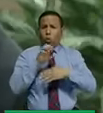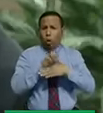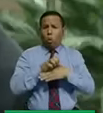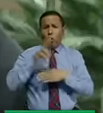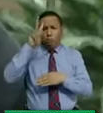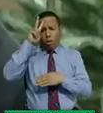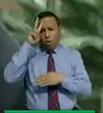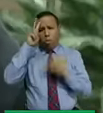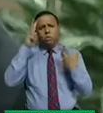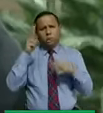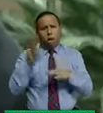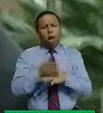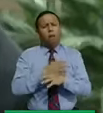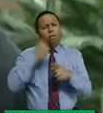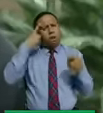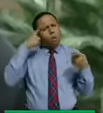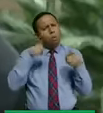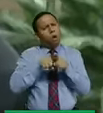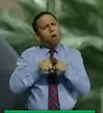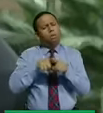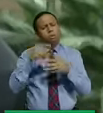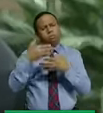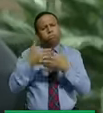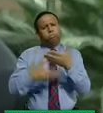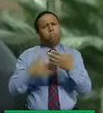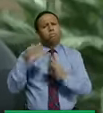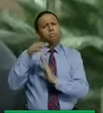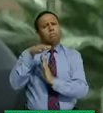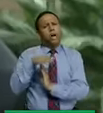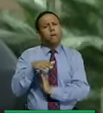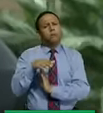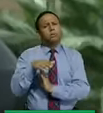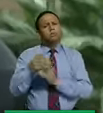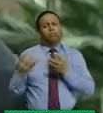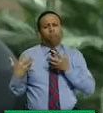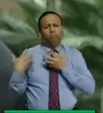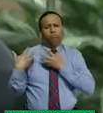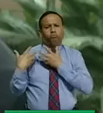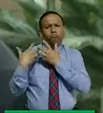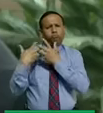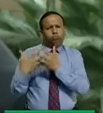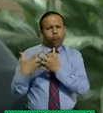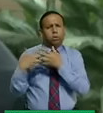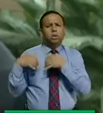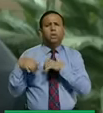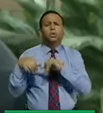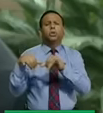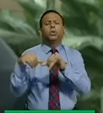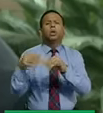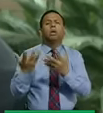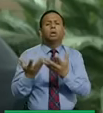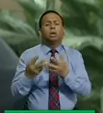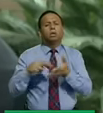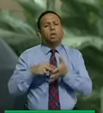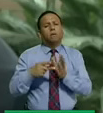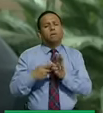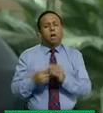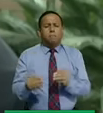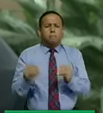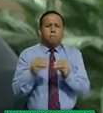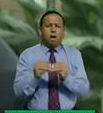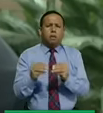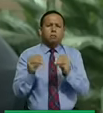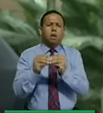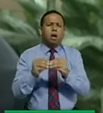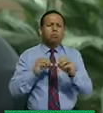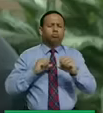son producto de los acuerdos de paz que han permitido construir un nuevo espacio de encuentro